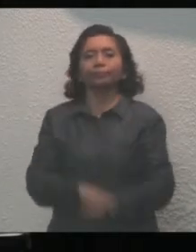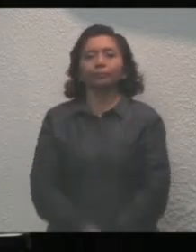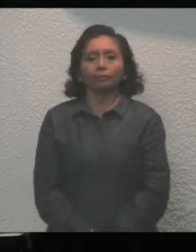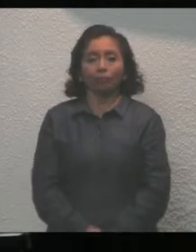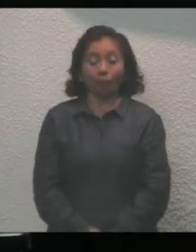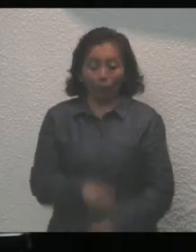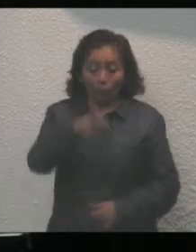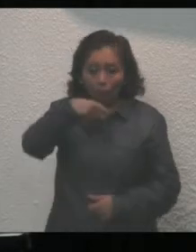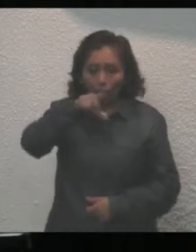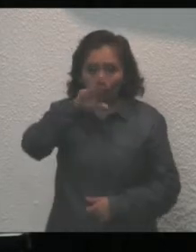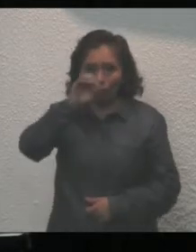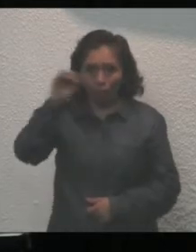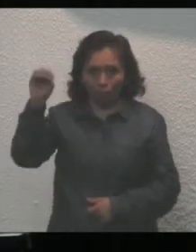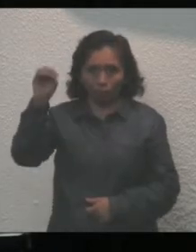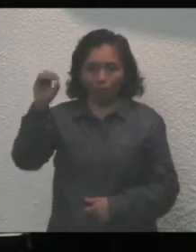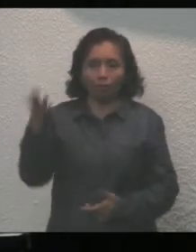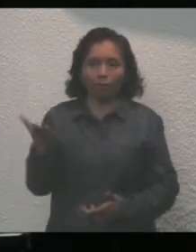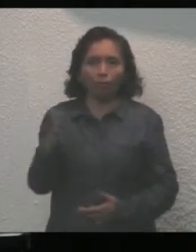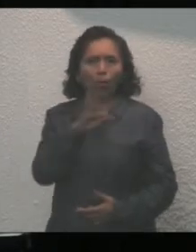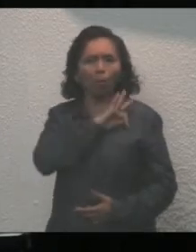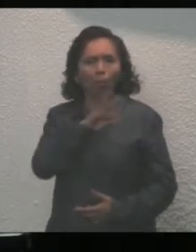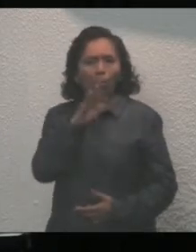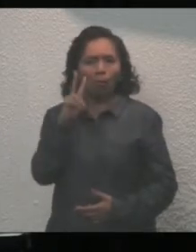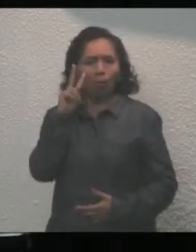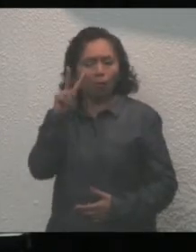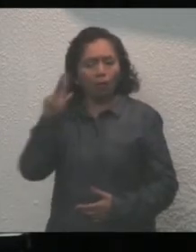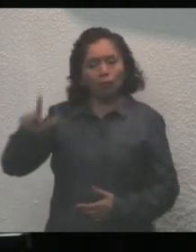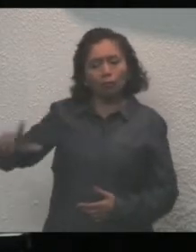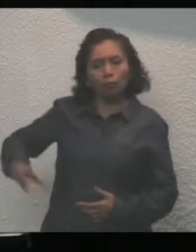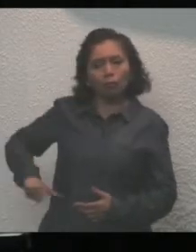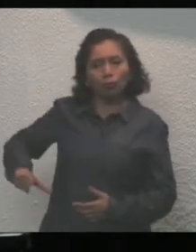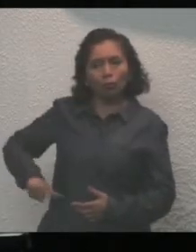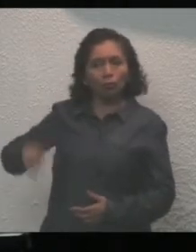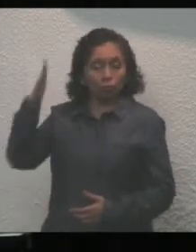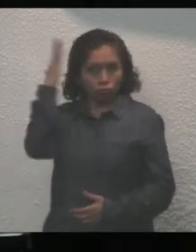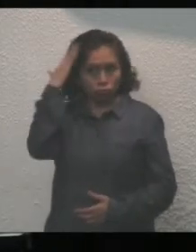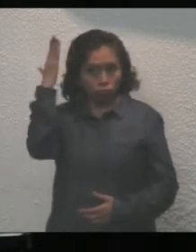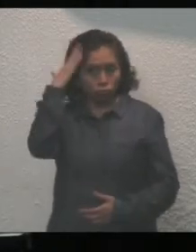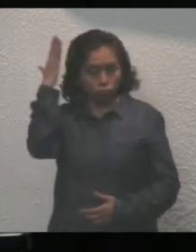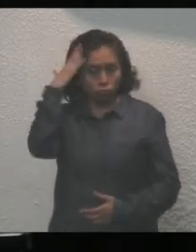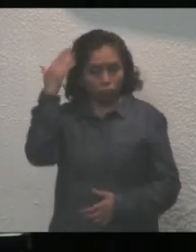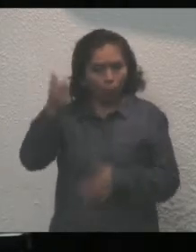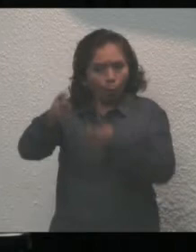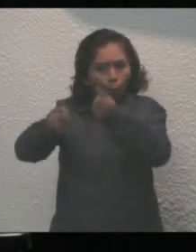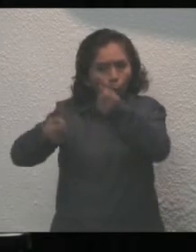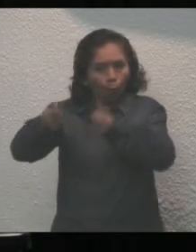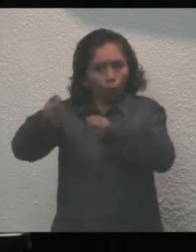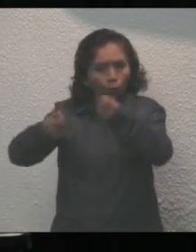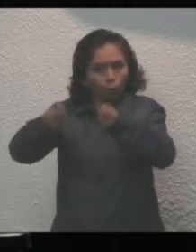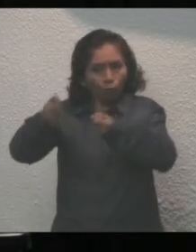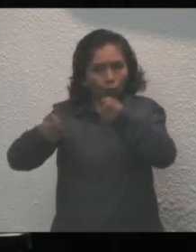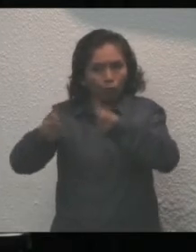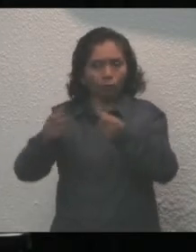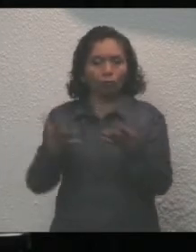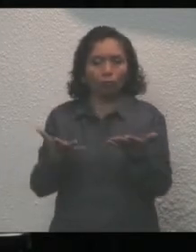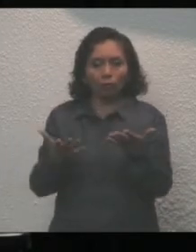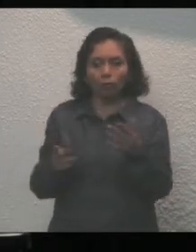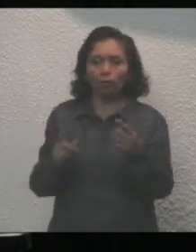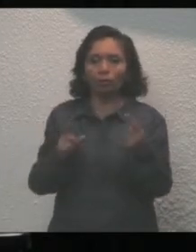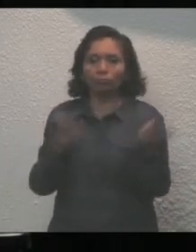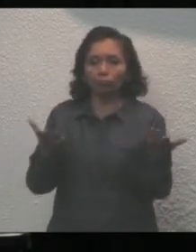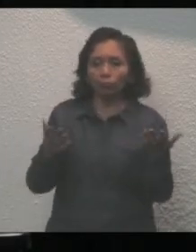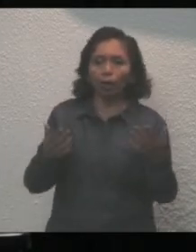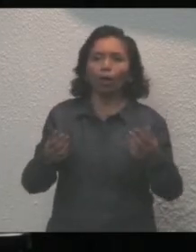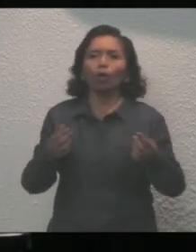En Quintana Roo podemos ver a un gobernador liderando su administración en contacto a través de